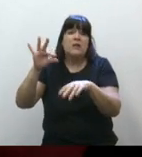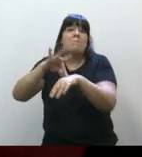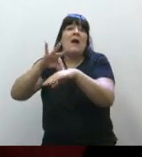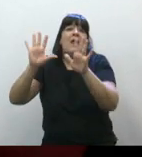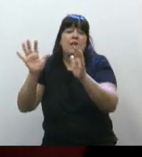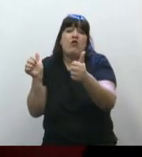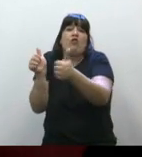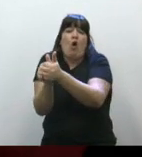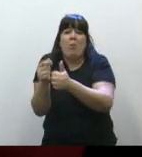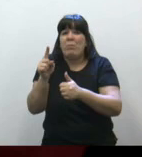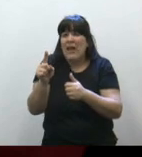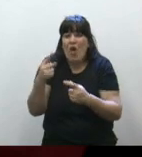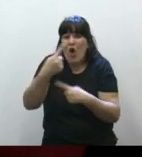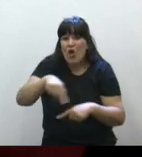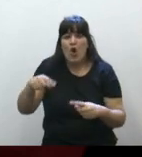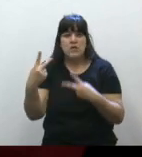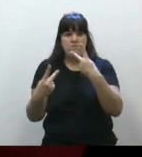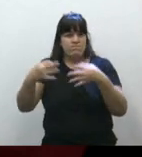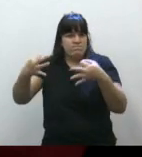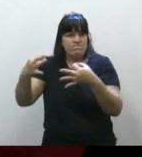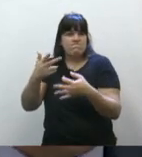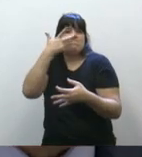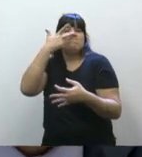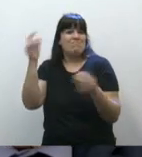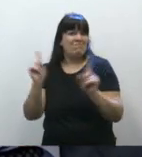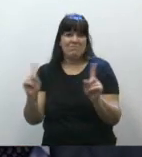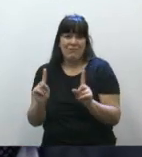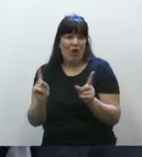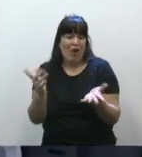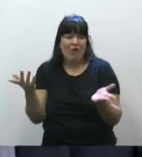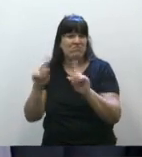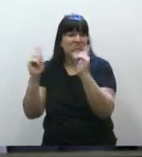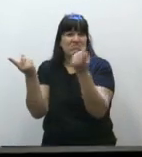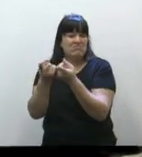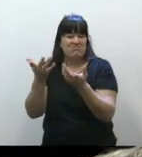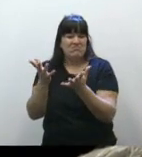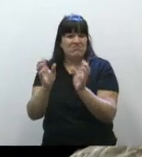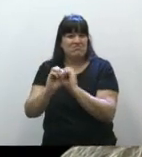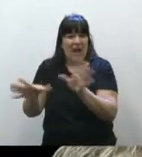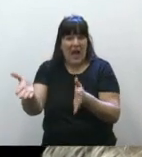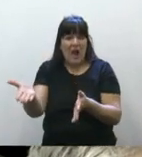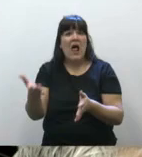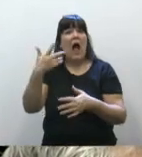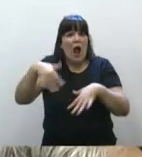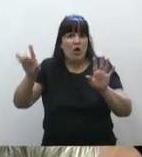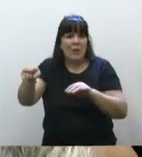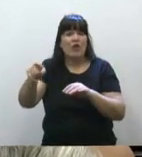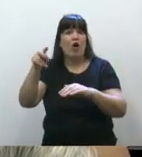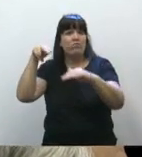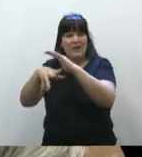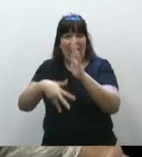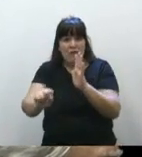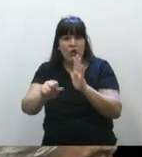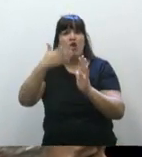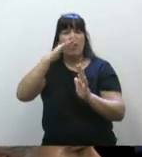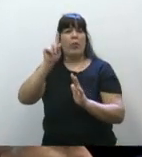con pocos pocos recursos en un consultorio oscuro y que a lo mejor termina con lesiones graves o permanentes